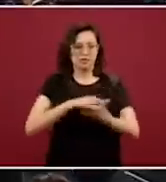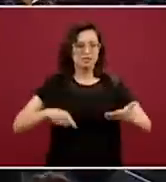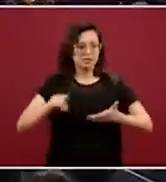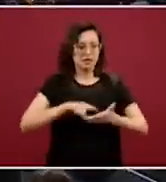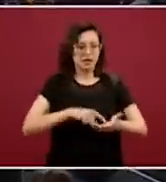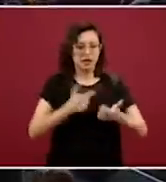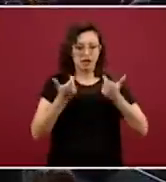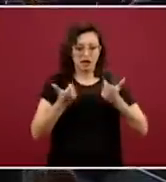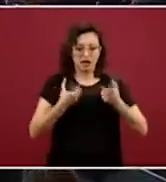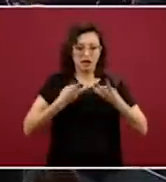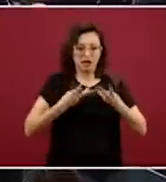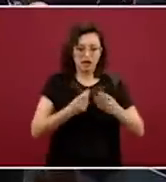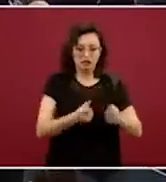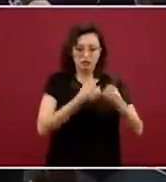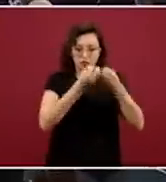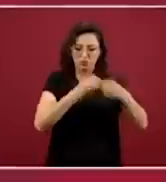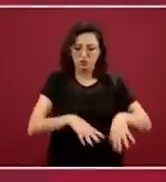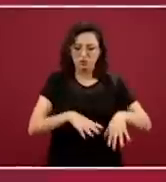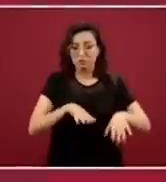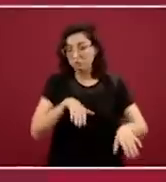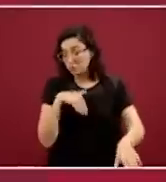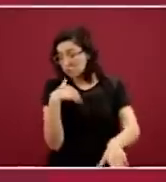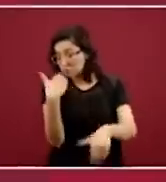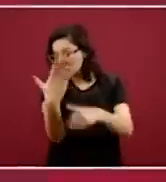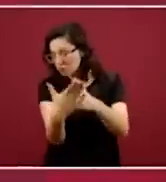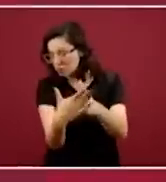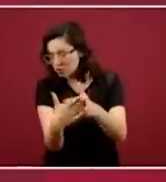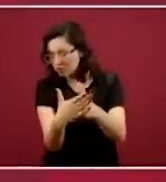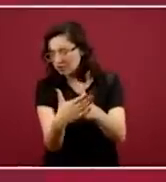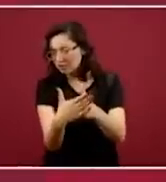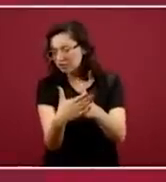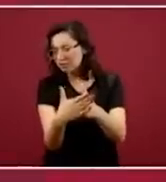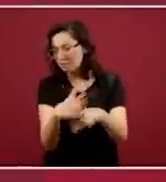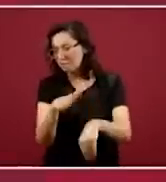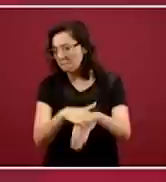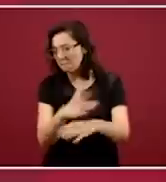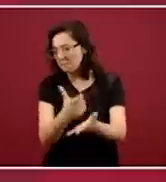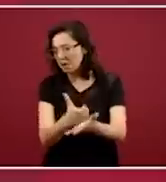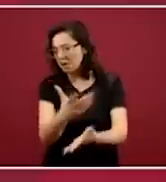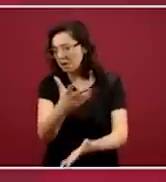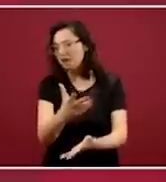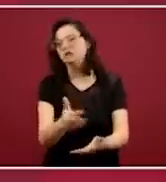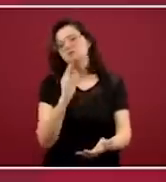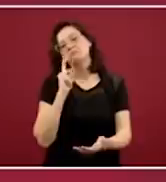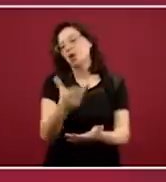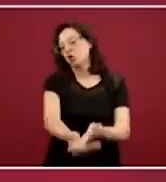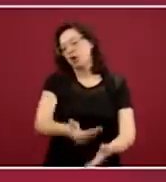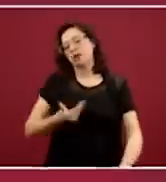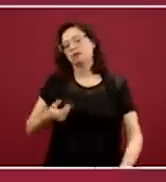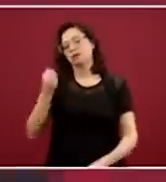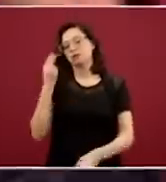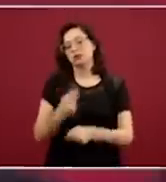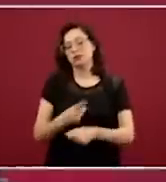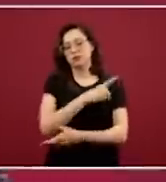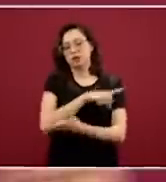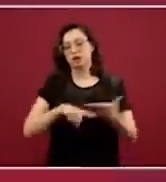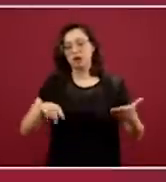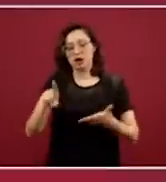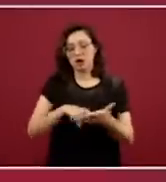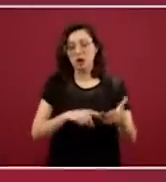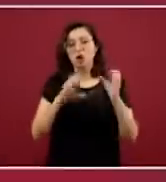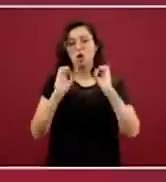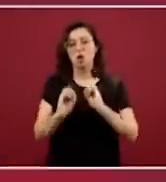propios patrocinadores es mejor me anticipo a cancelar o a